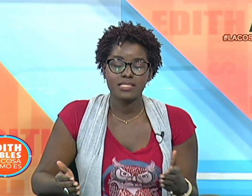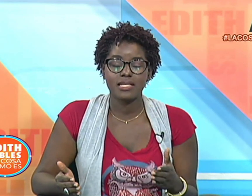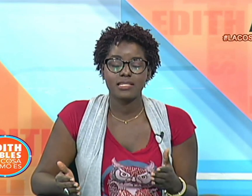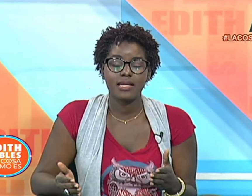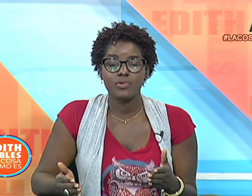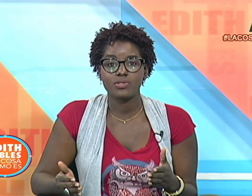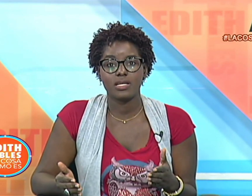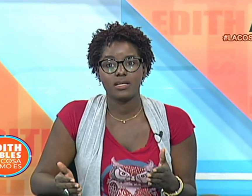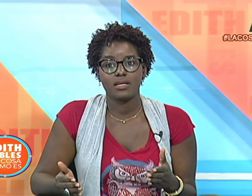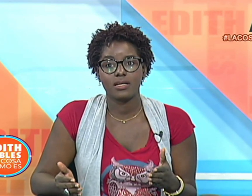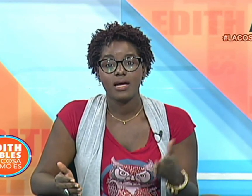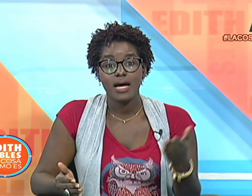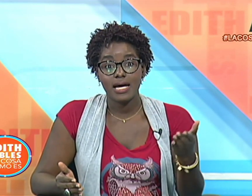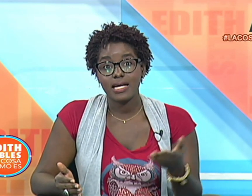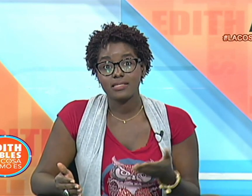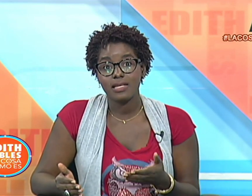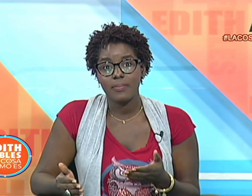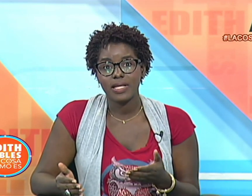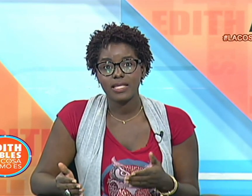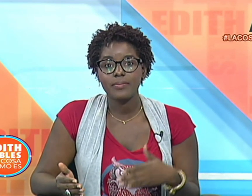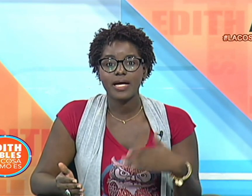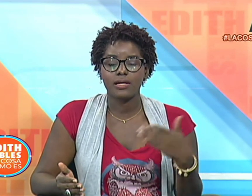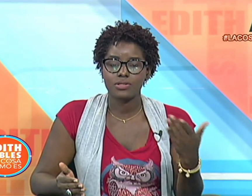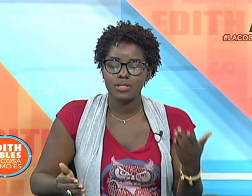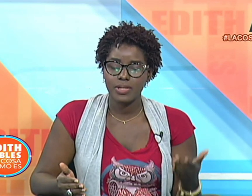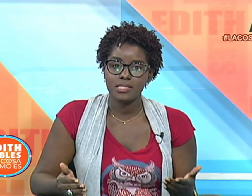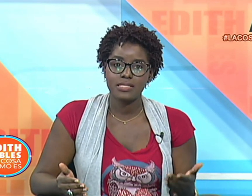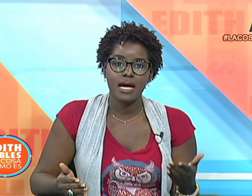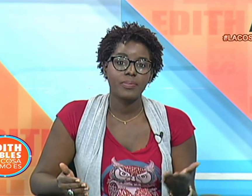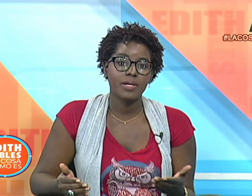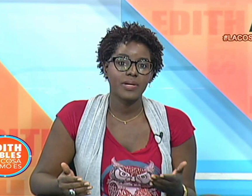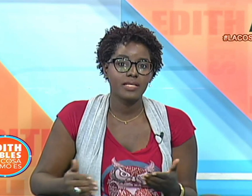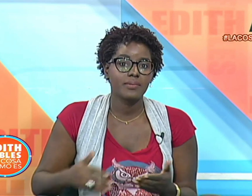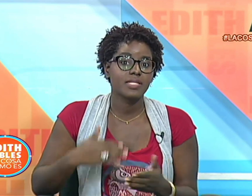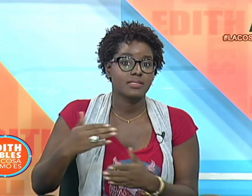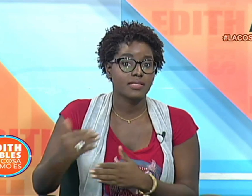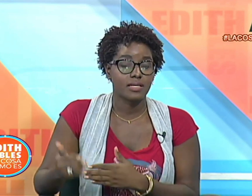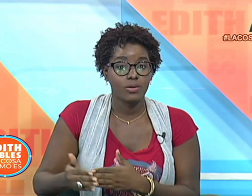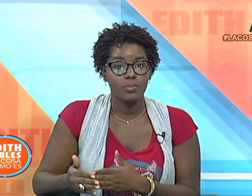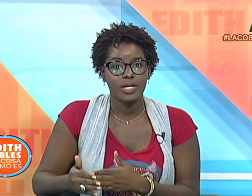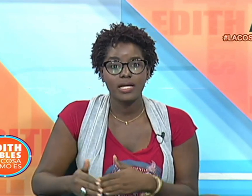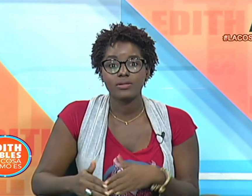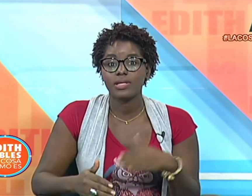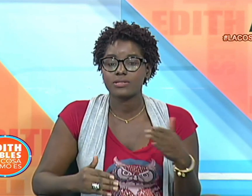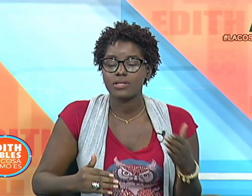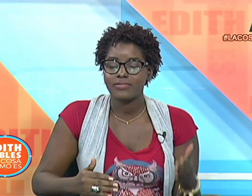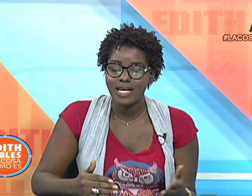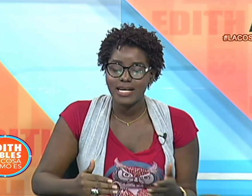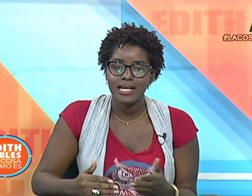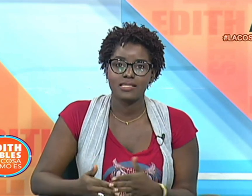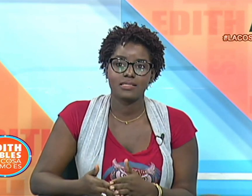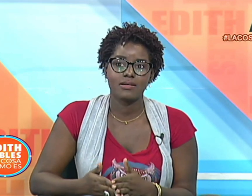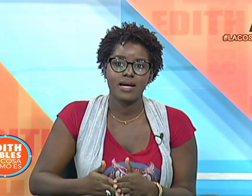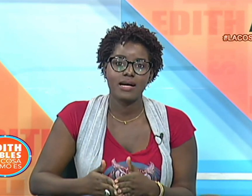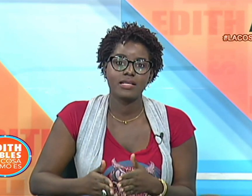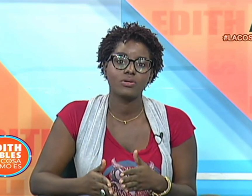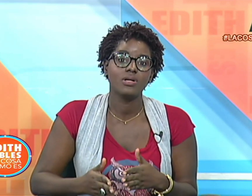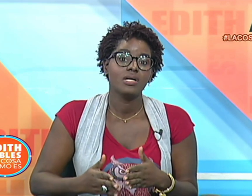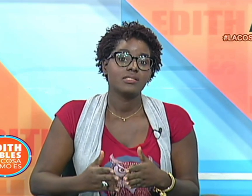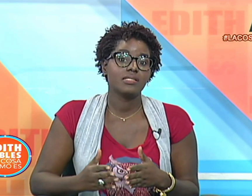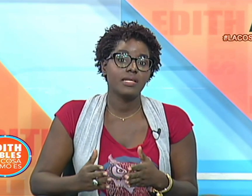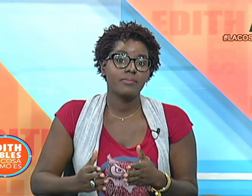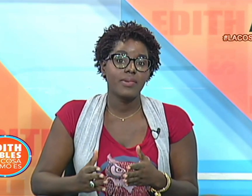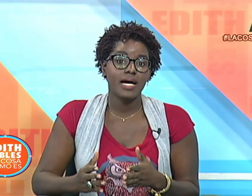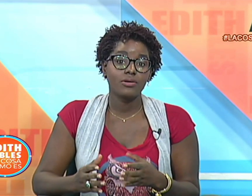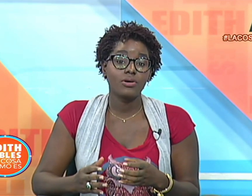déficit que tenemos a raíz de la pandemia que los niveles de pre pandemia se están recuperando que la zona franca está trabajando